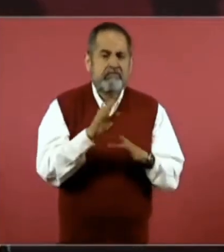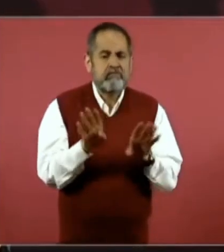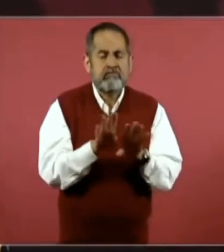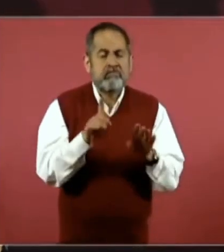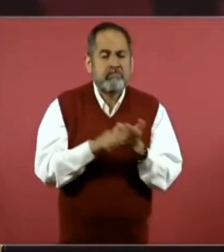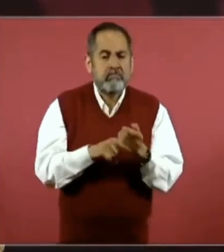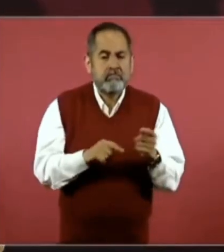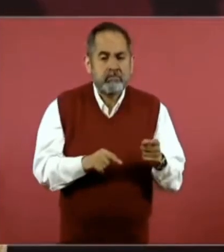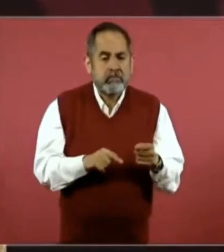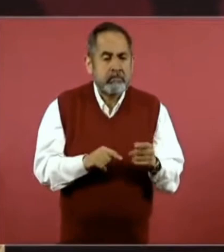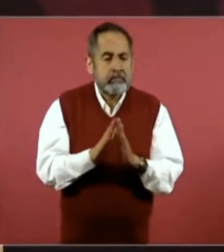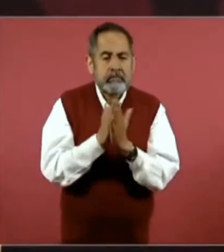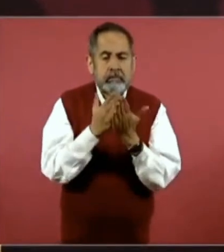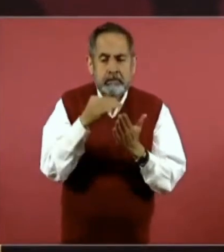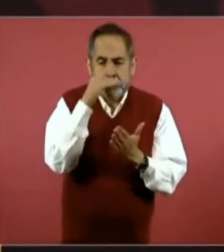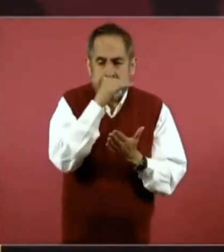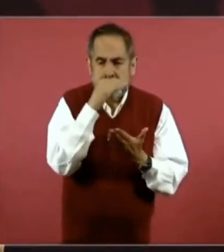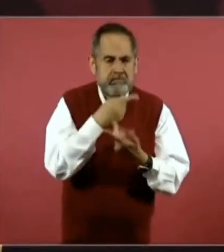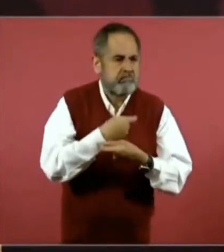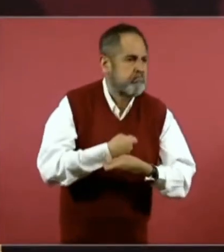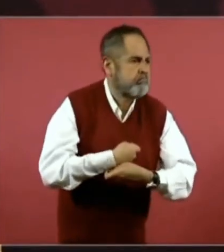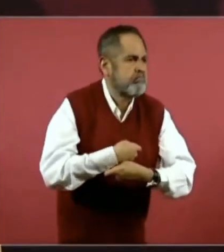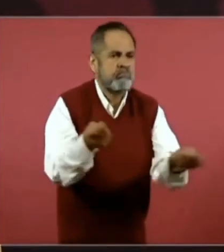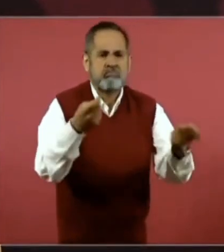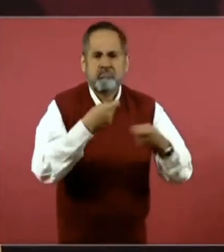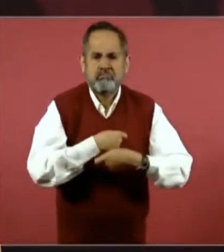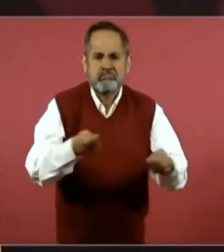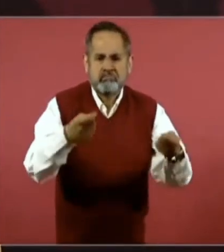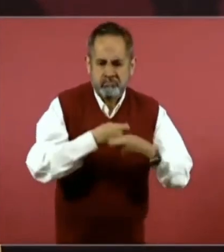entregar los libros de texto gratuito.